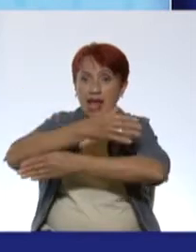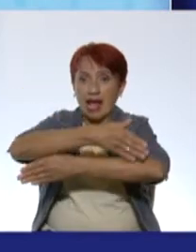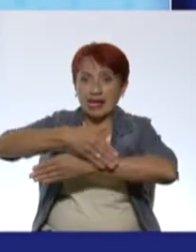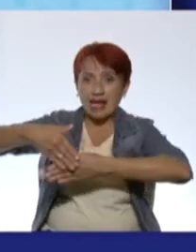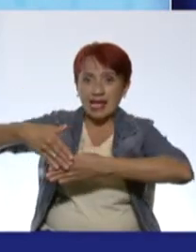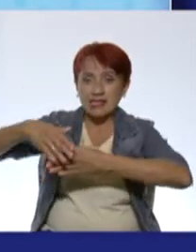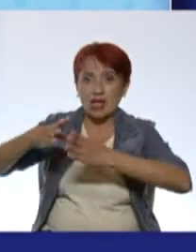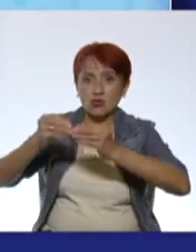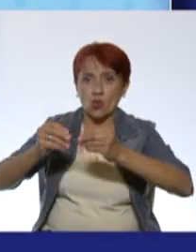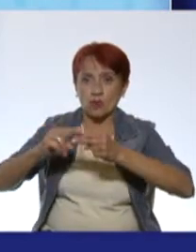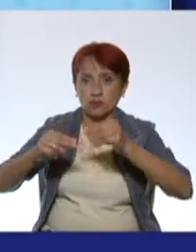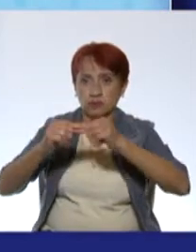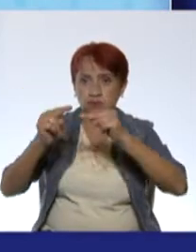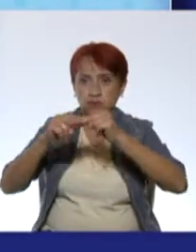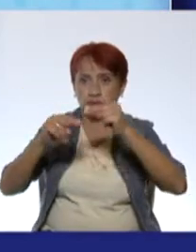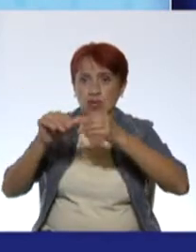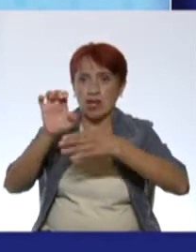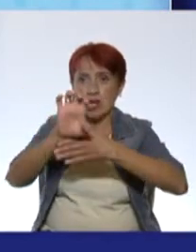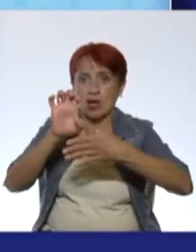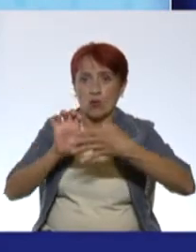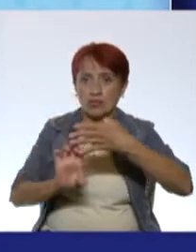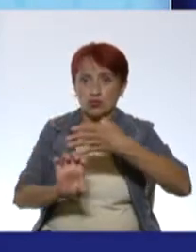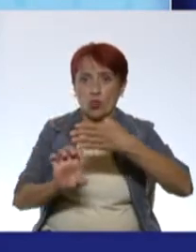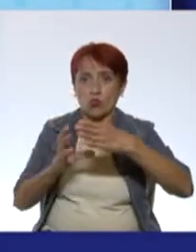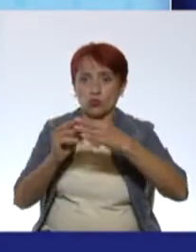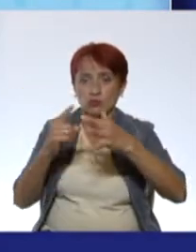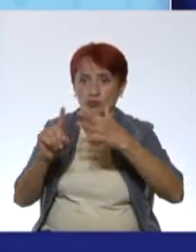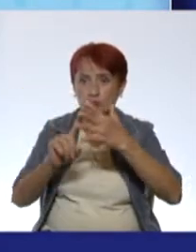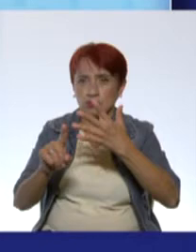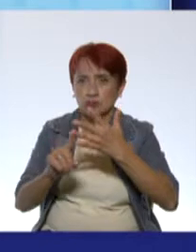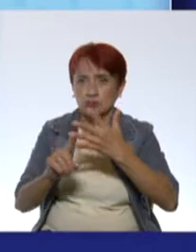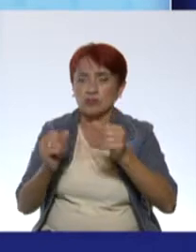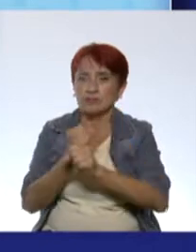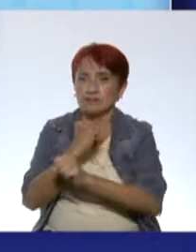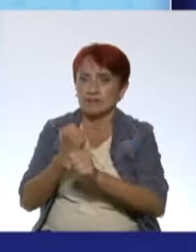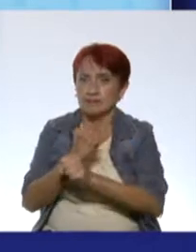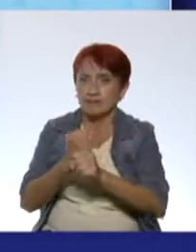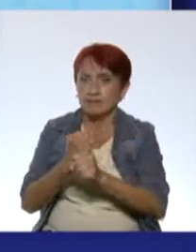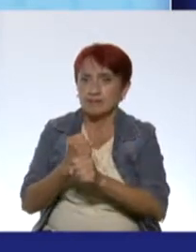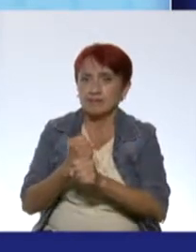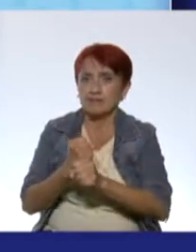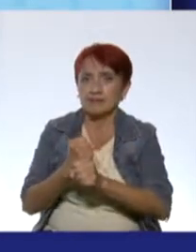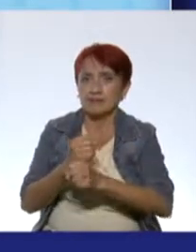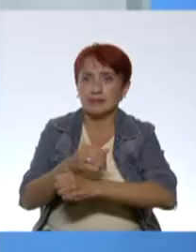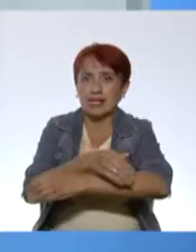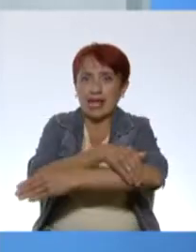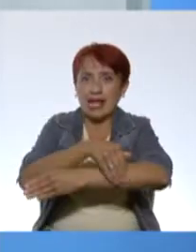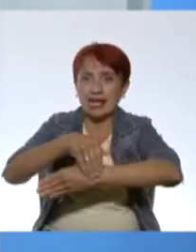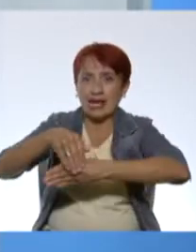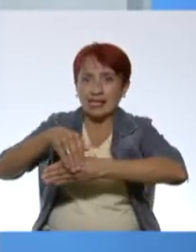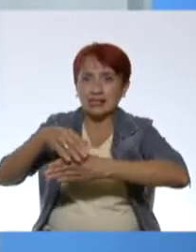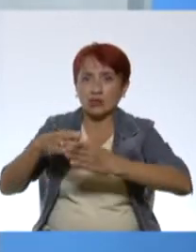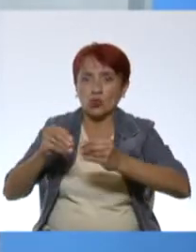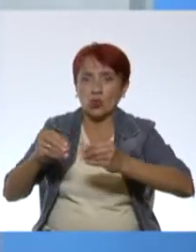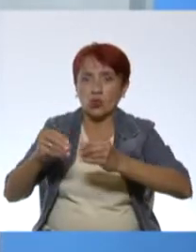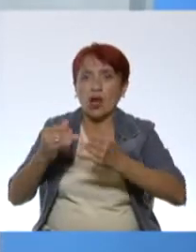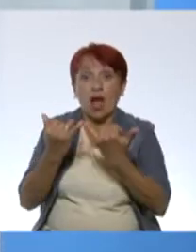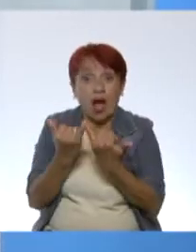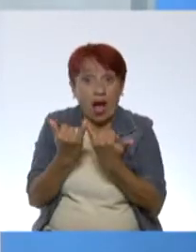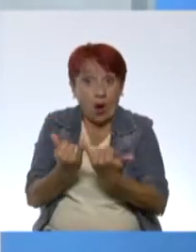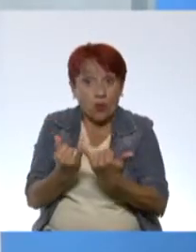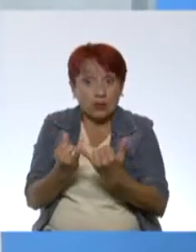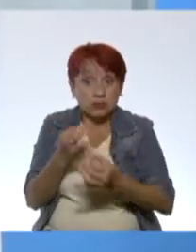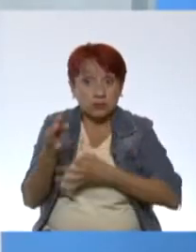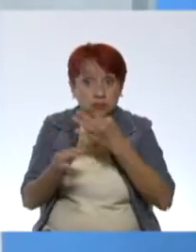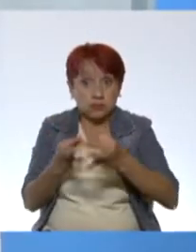pendiente y tenemos que saber para poder construir su ecuación. Y seguimos trabajando con lo que es la ecuación de la recta. ¿Por qué? Porque en este